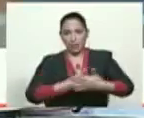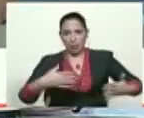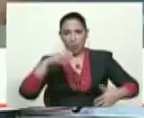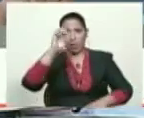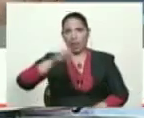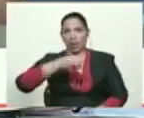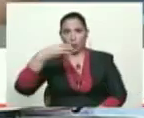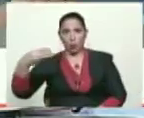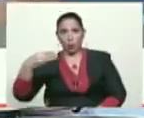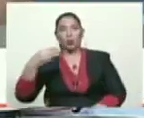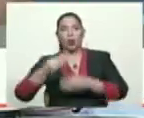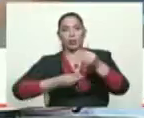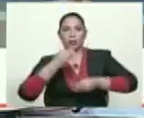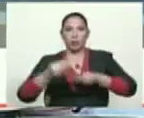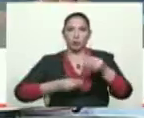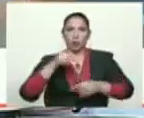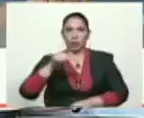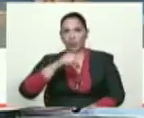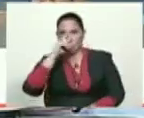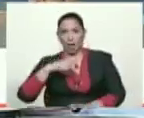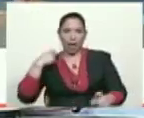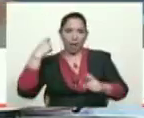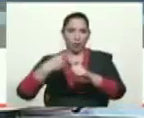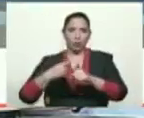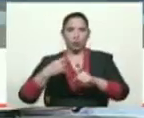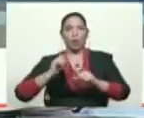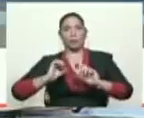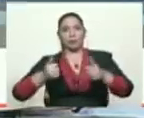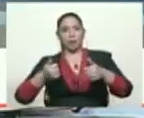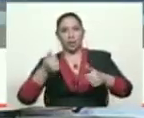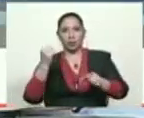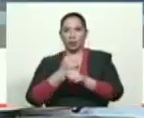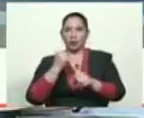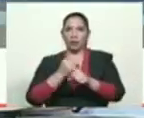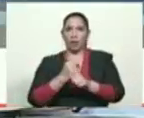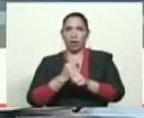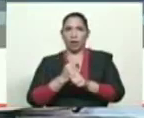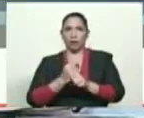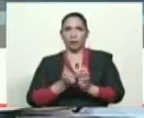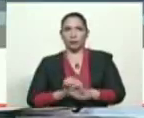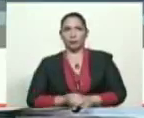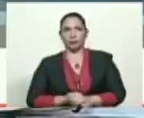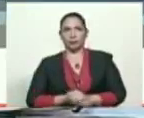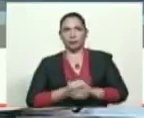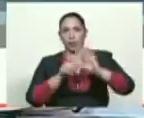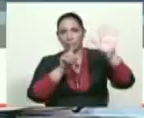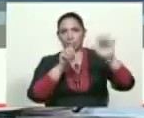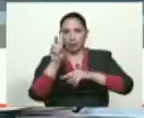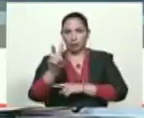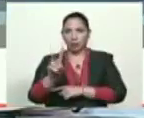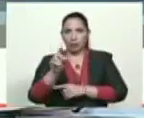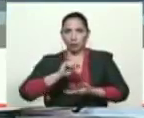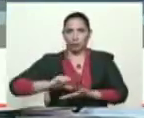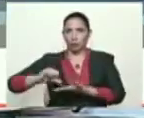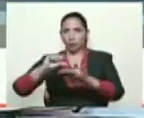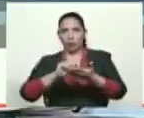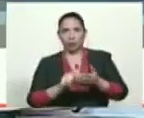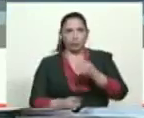año y bueno aquí estaríamos arrancando las obras que hoy están dando inicio en estas 62 ciudades